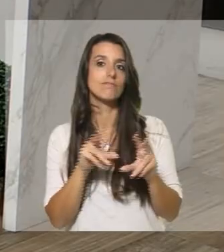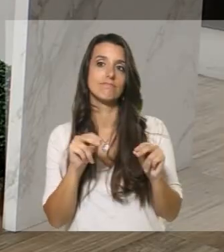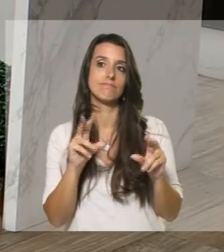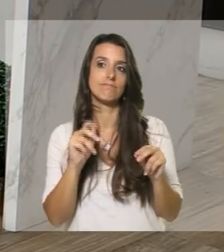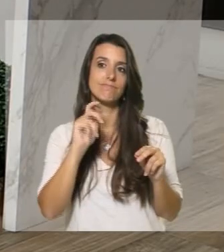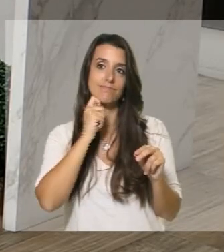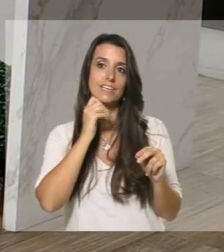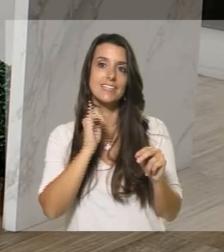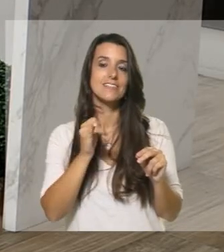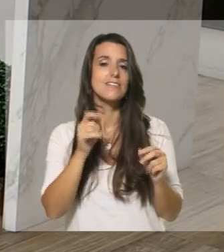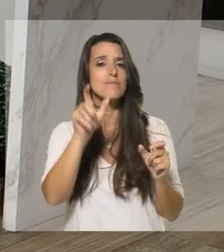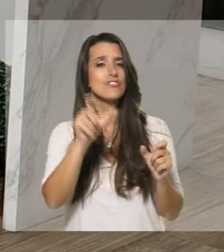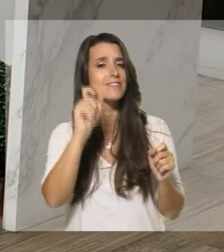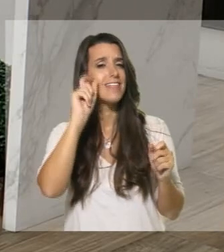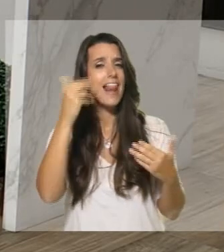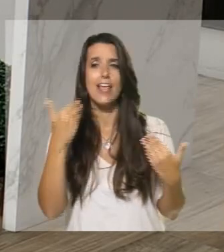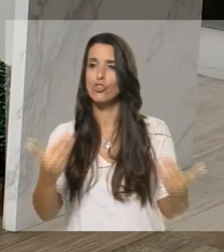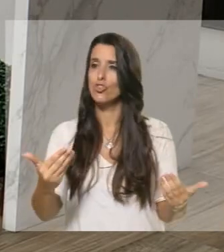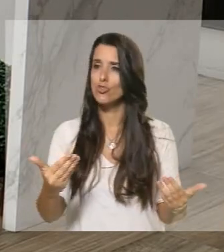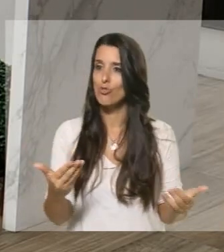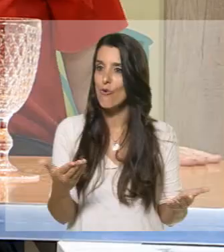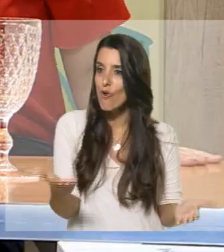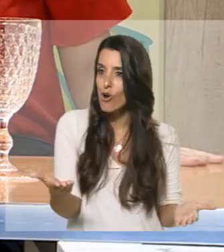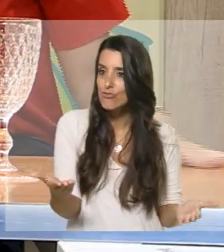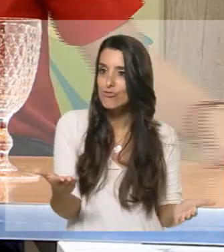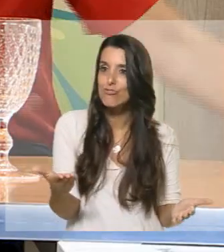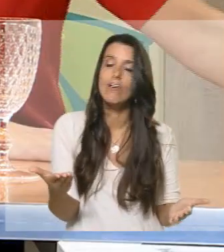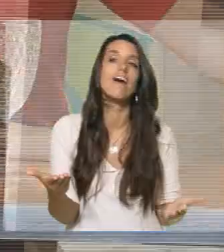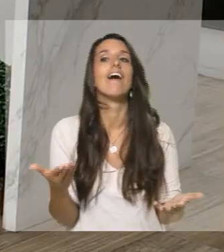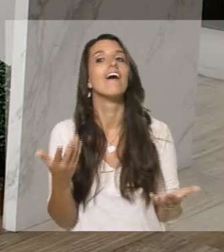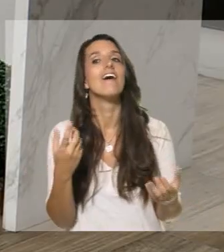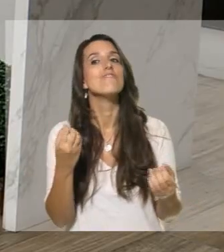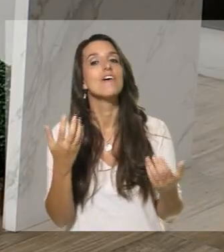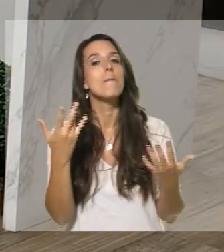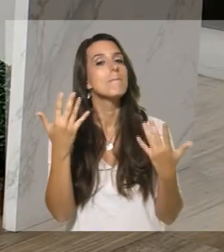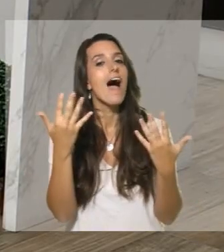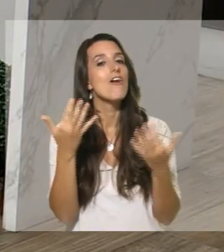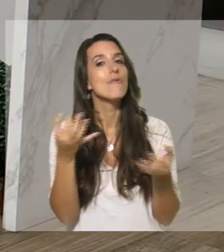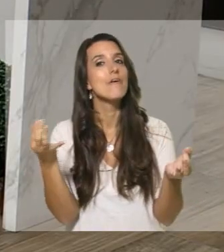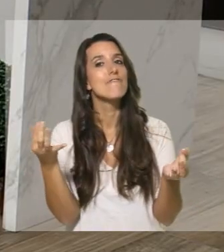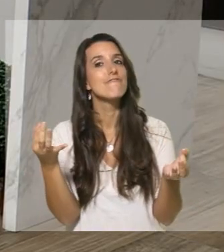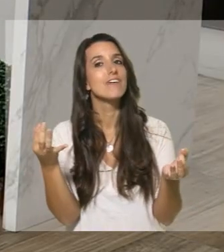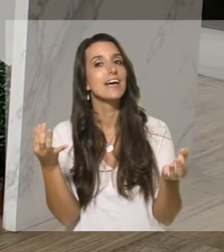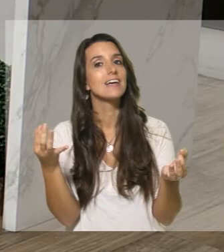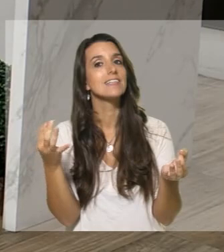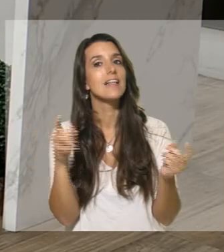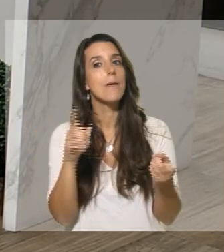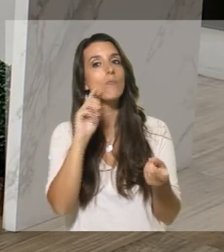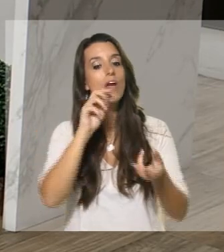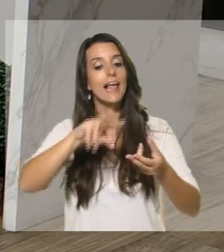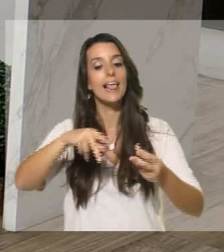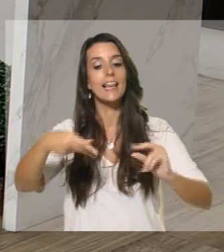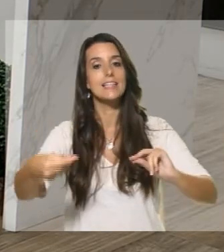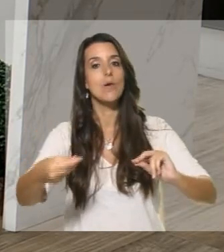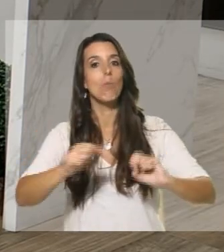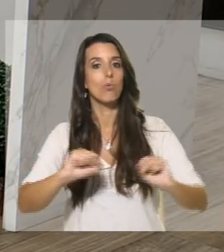Lo van una persona de talento como vos, querida Narábula. No, pero la manualidad. Talento para todo, no. ¿Cómo pero no va pude, a poder? Con los grisines pude. Vamos